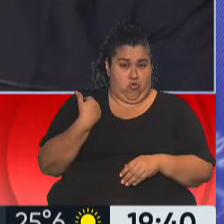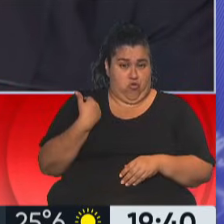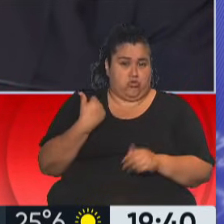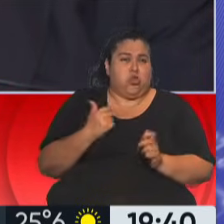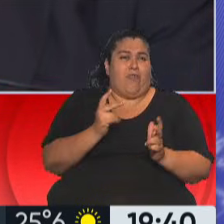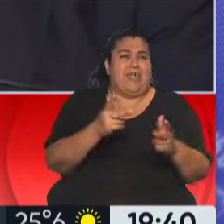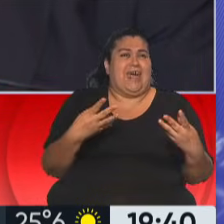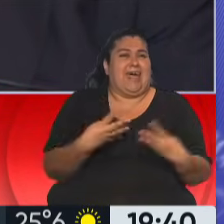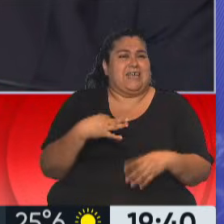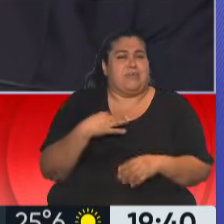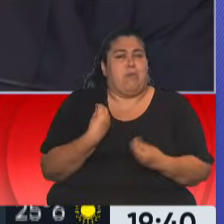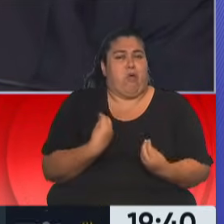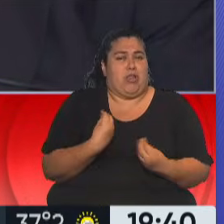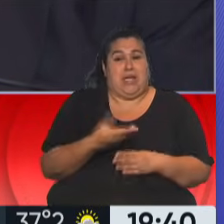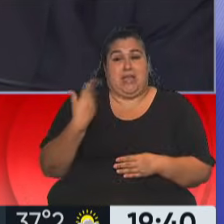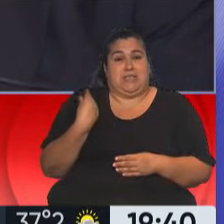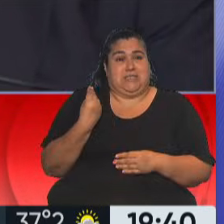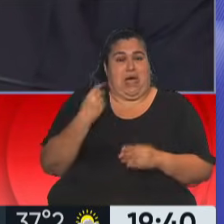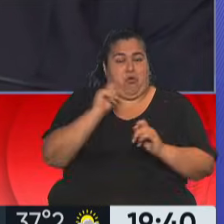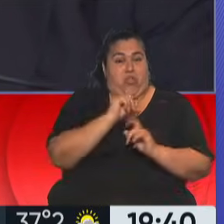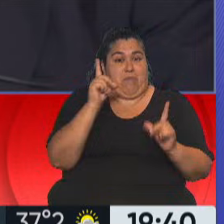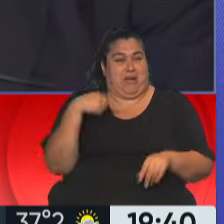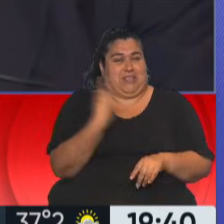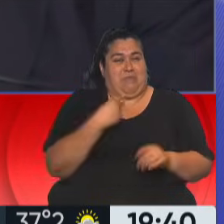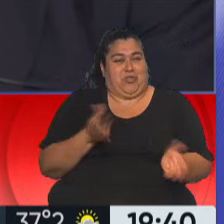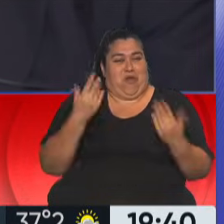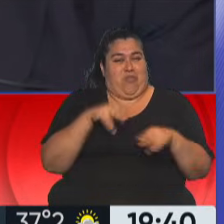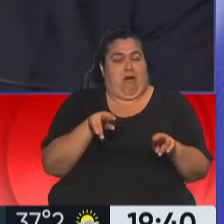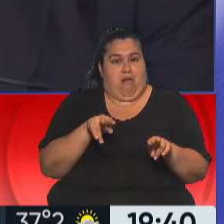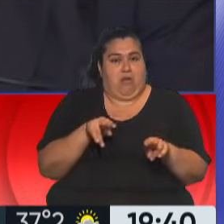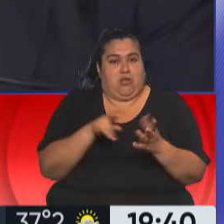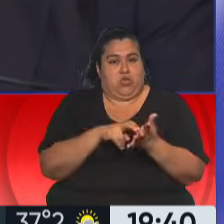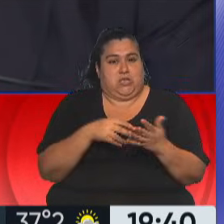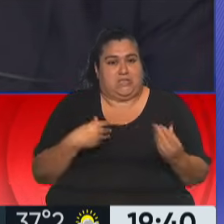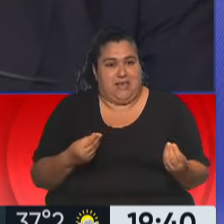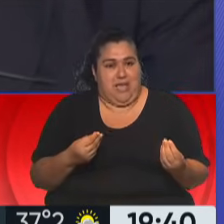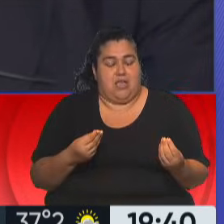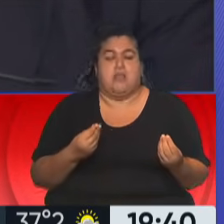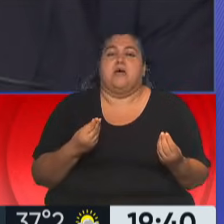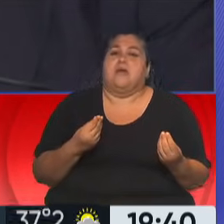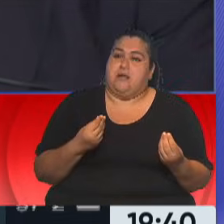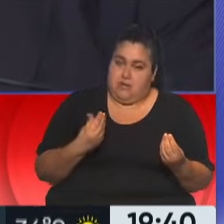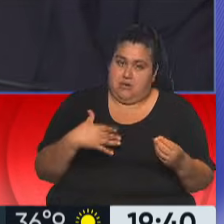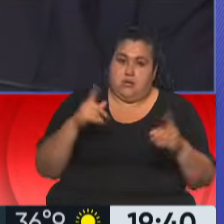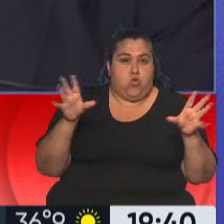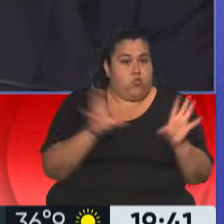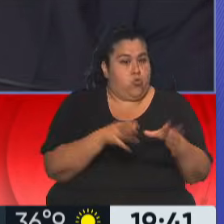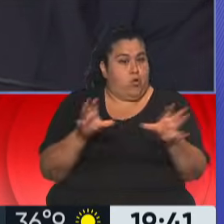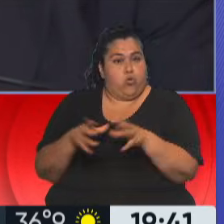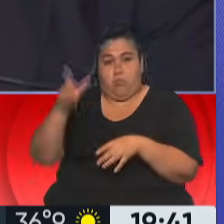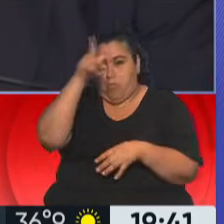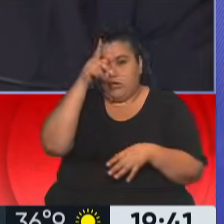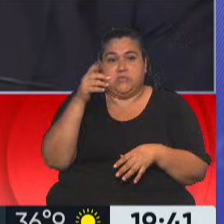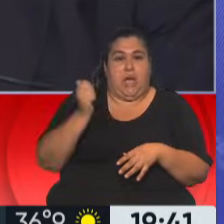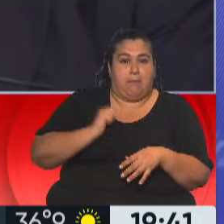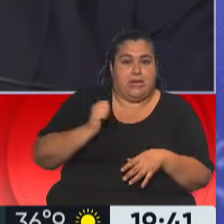Armadas en Venezuela, es decir, las Fuerzas Armadas Nacionales Bolivarianas, es decir, hay muchas fuerzas de seguridad con